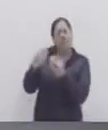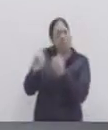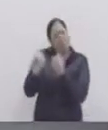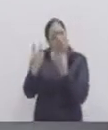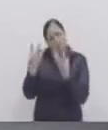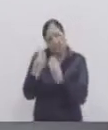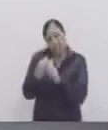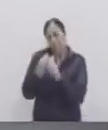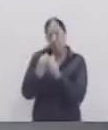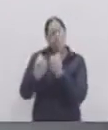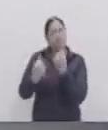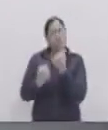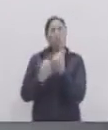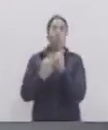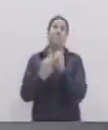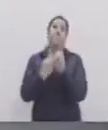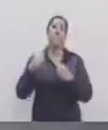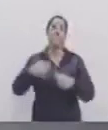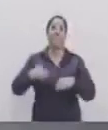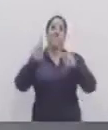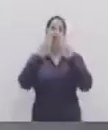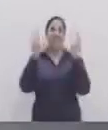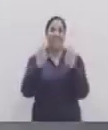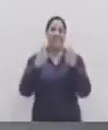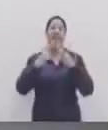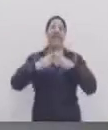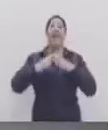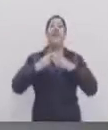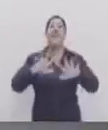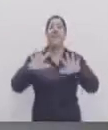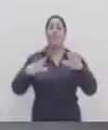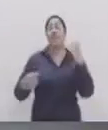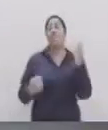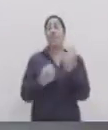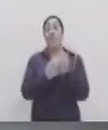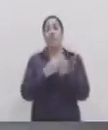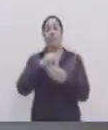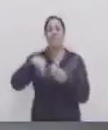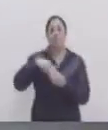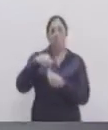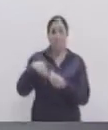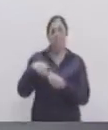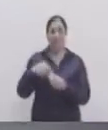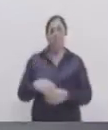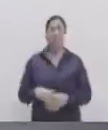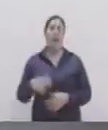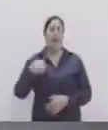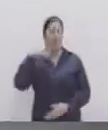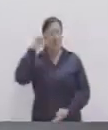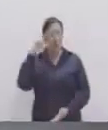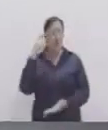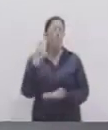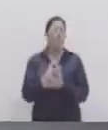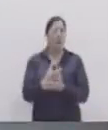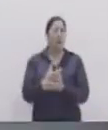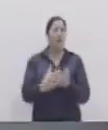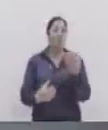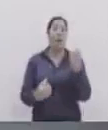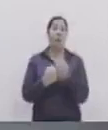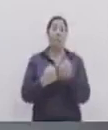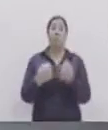sea nuestro mayor apoyo. Entonces el tema de hoy es red de apoyo familiar, ¿verdad? Definitivamente es que el apoyo es